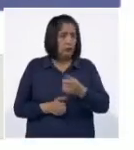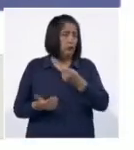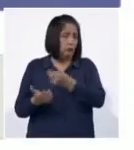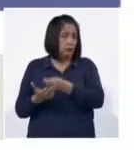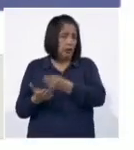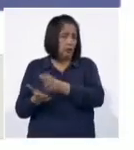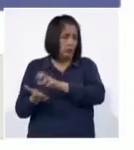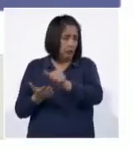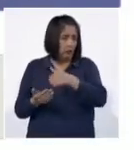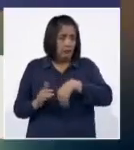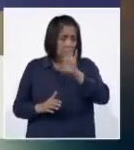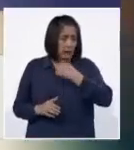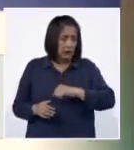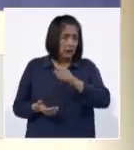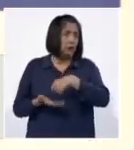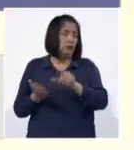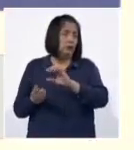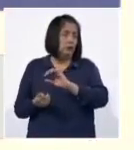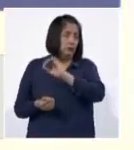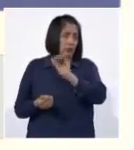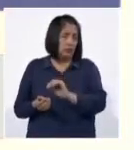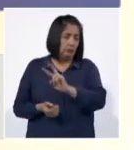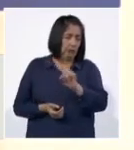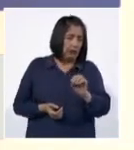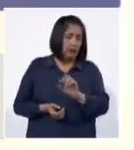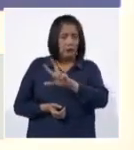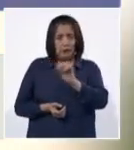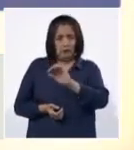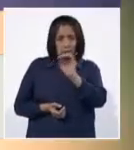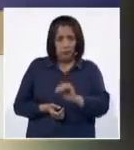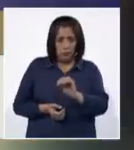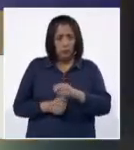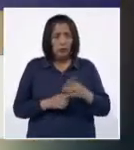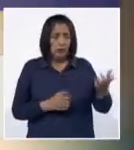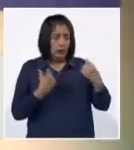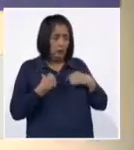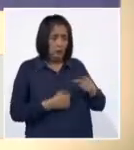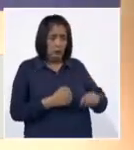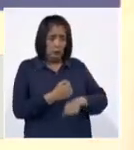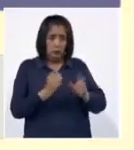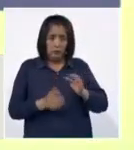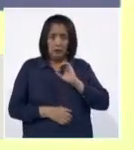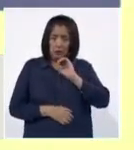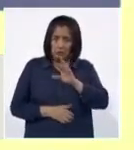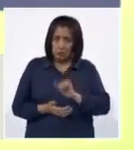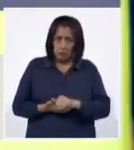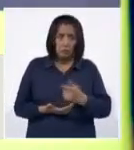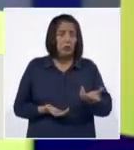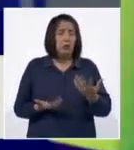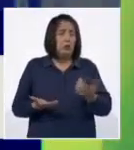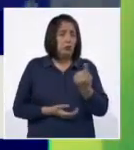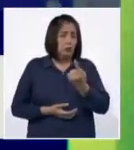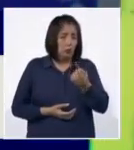sueldo. Si tiene más hijos, el porcentaje varía entre 20 y 30%. El abogado del futbolista ha detallado que solo en el